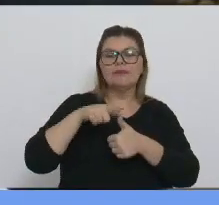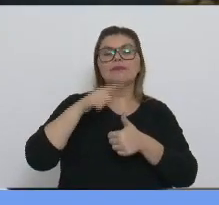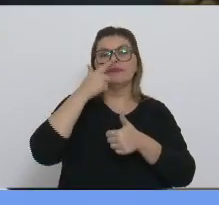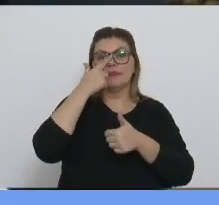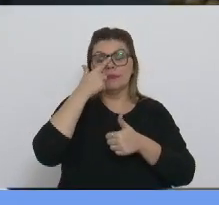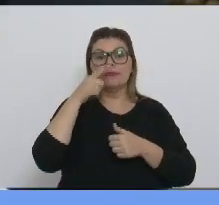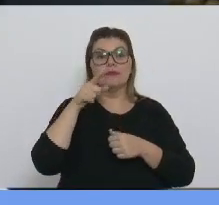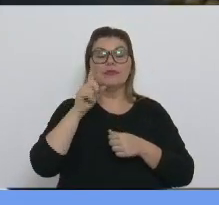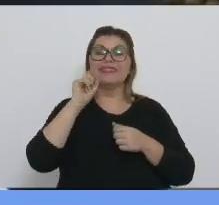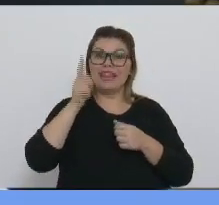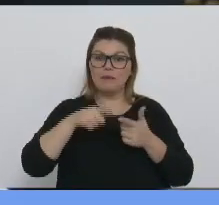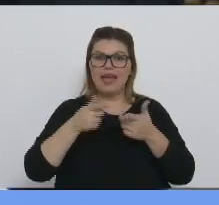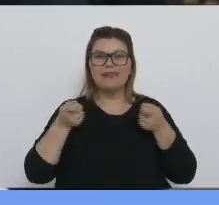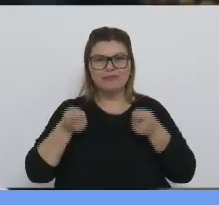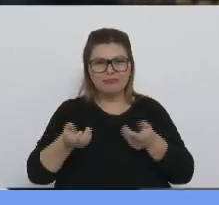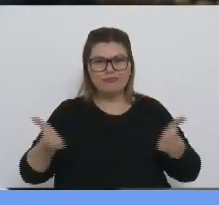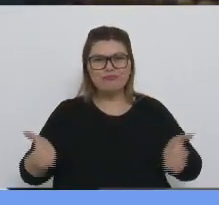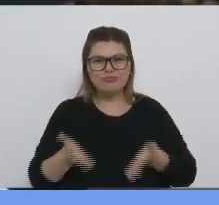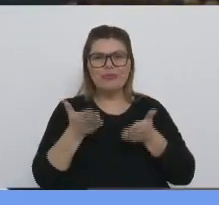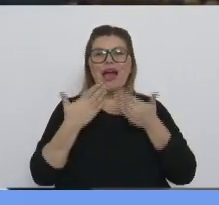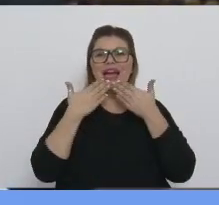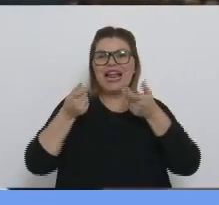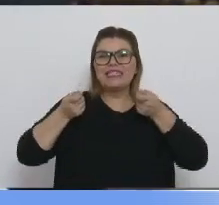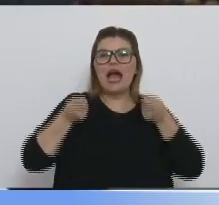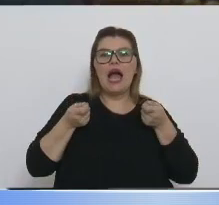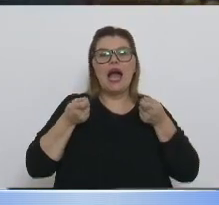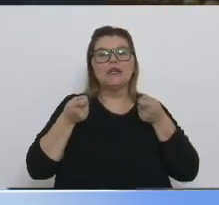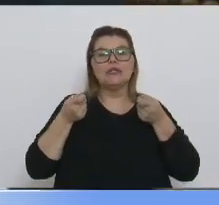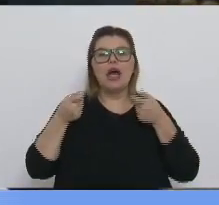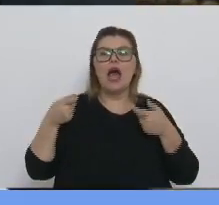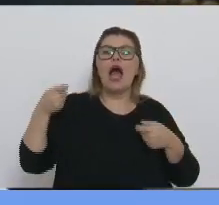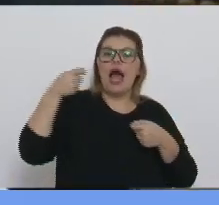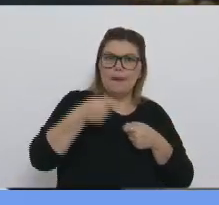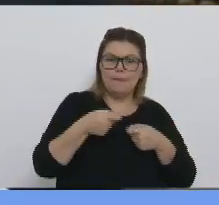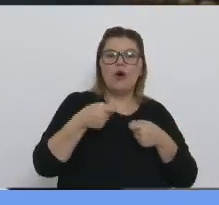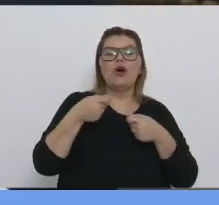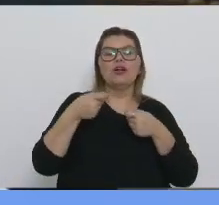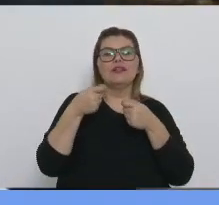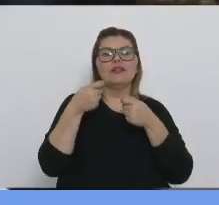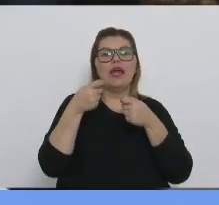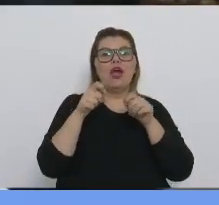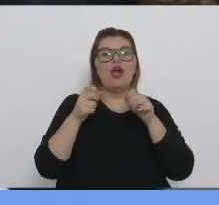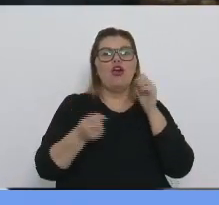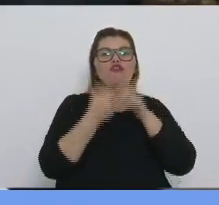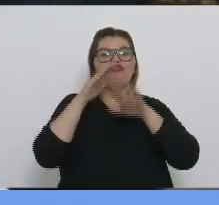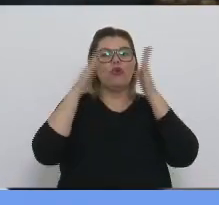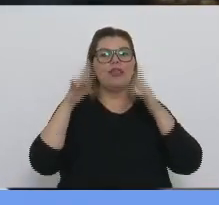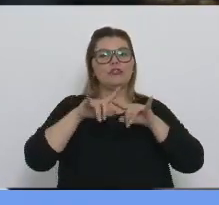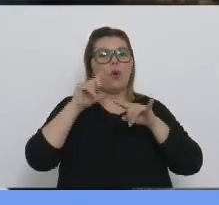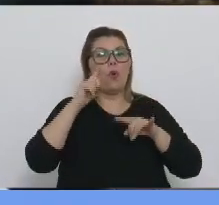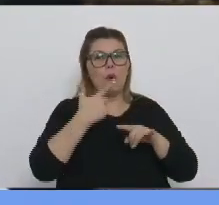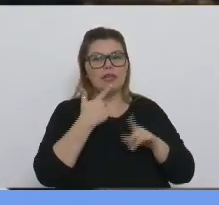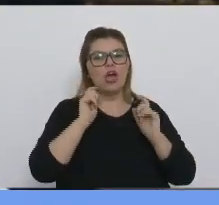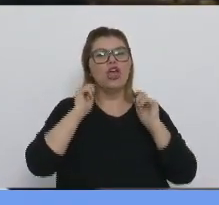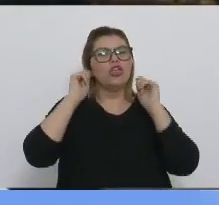impulsada otra vez por el aporte invalorable de la fundación guys el mayor donante de tierras del mundo